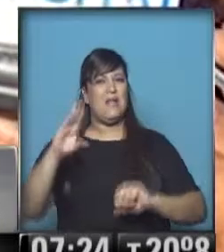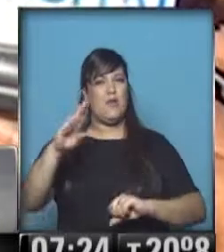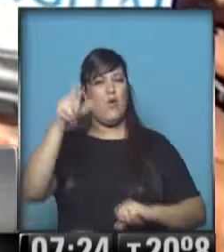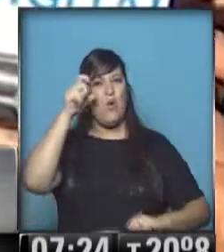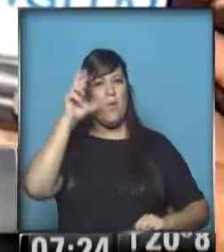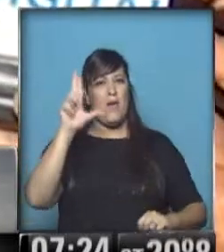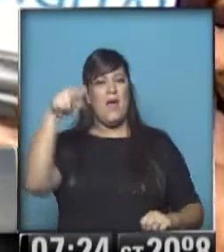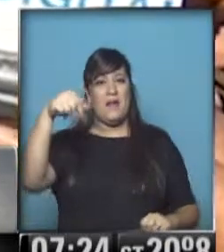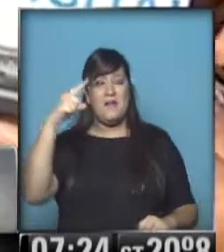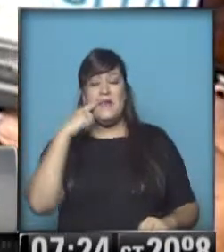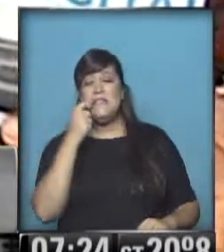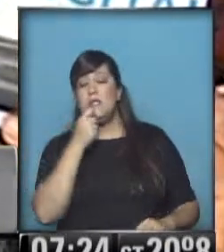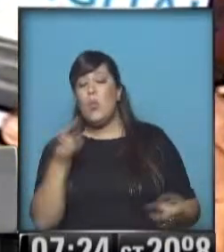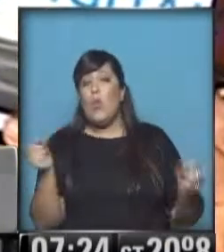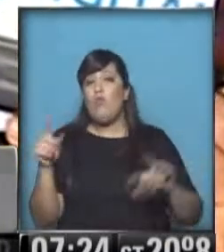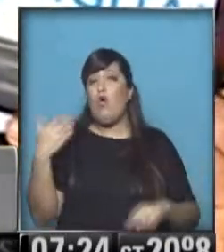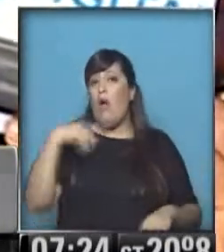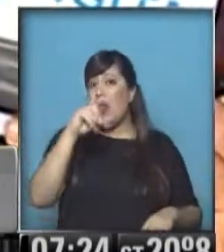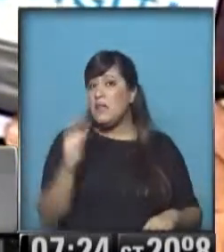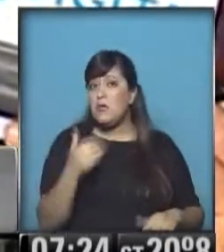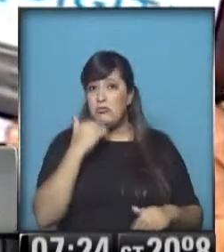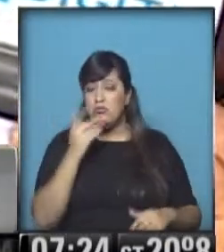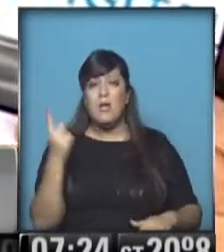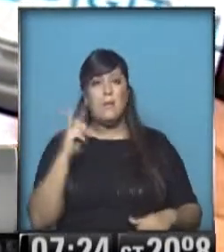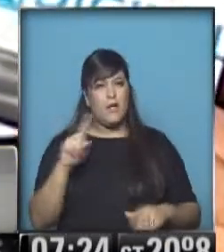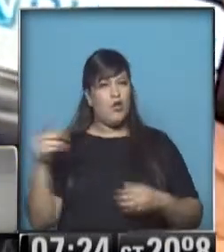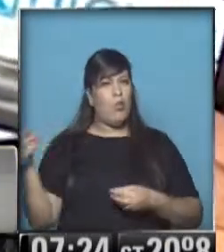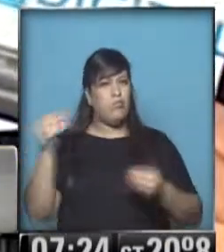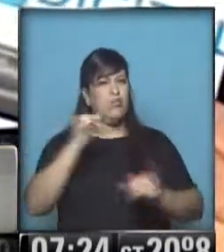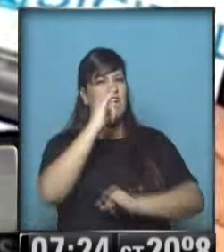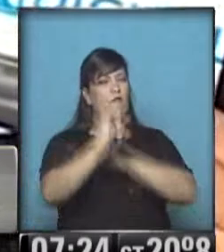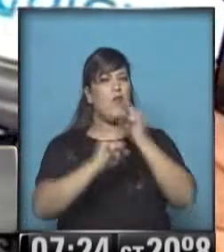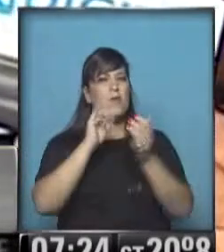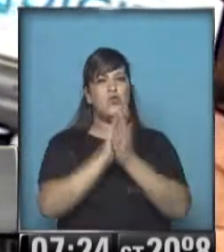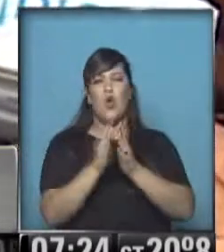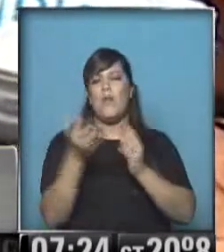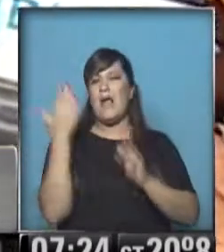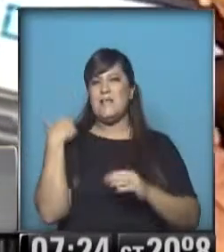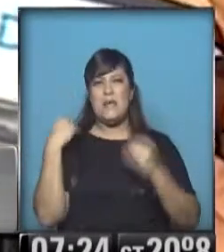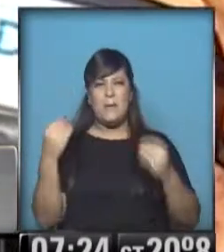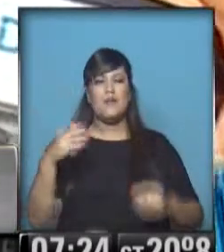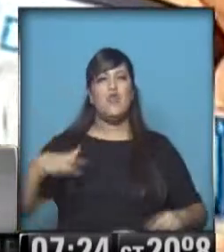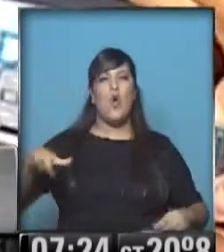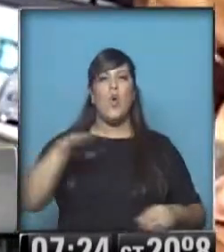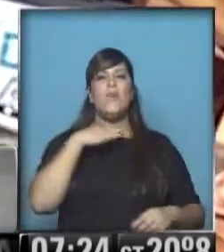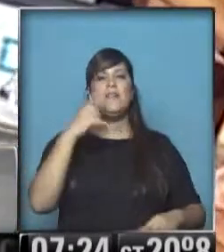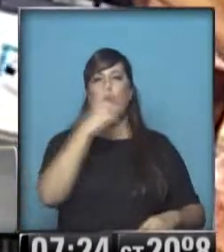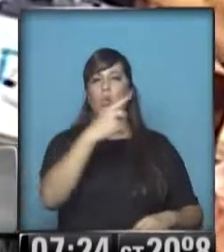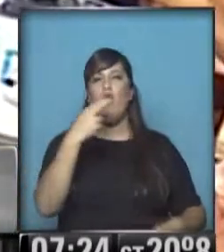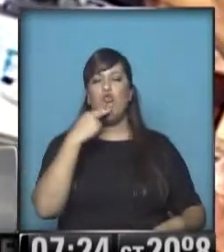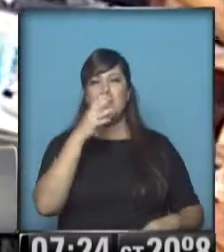ya ha regresado al país, ¿le han entregado algún informe, algún reporte de lo que ocurrió ayer en la Villa 1114, donde